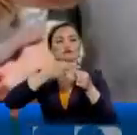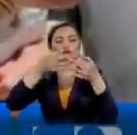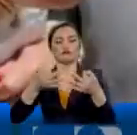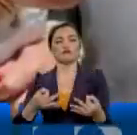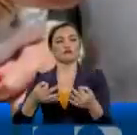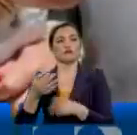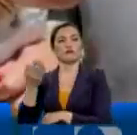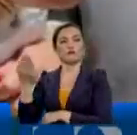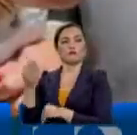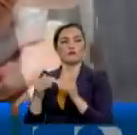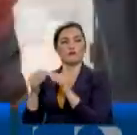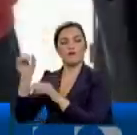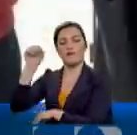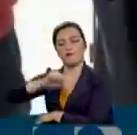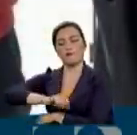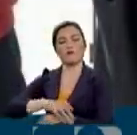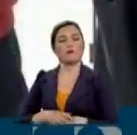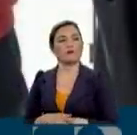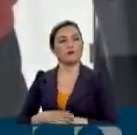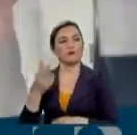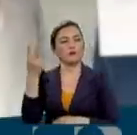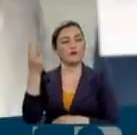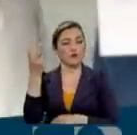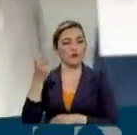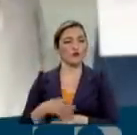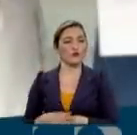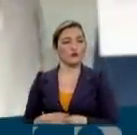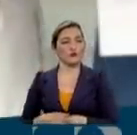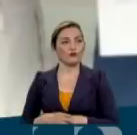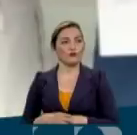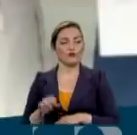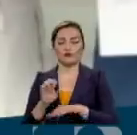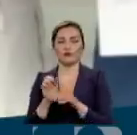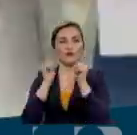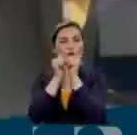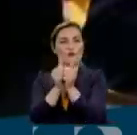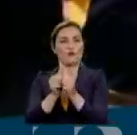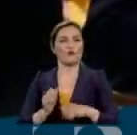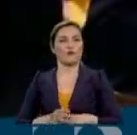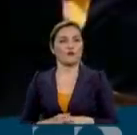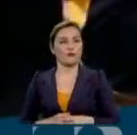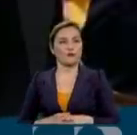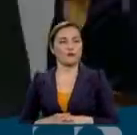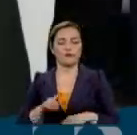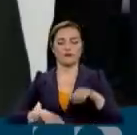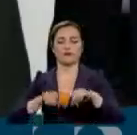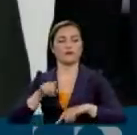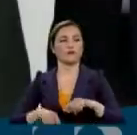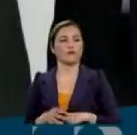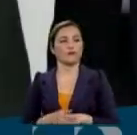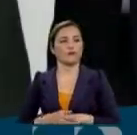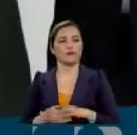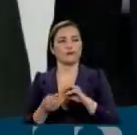confirma son Democracia Sí, Izquierda Democrática, Movimiento Ecuatoriano Unido, Movimiento Amigo,